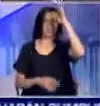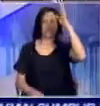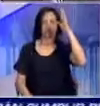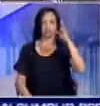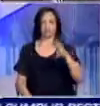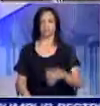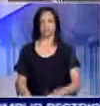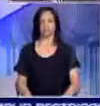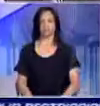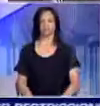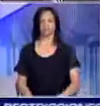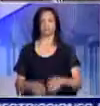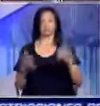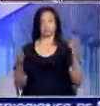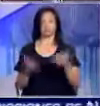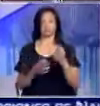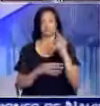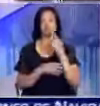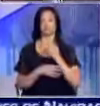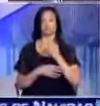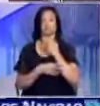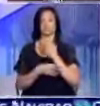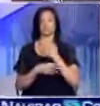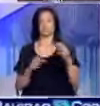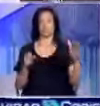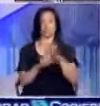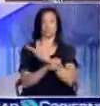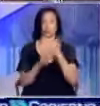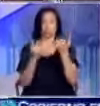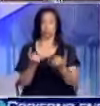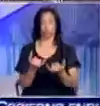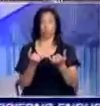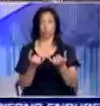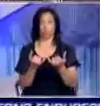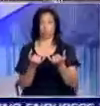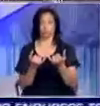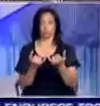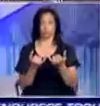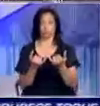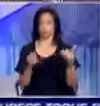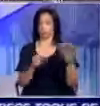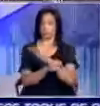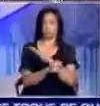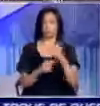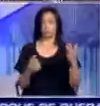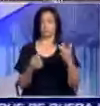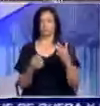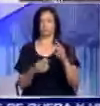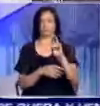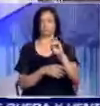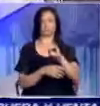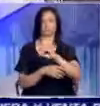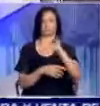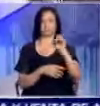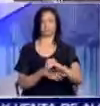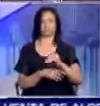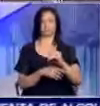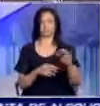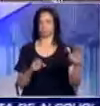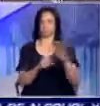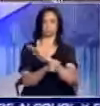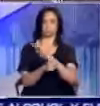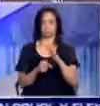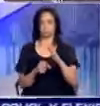falacia aquí los restaurantes repletos hoy en día están al 70 por de su